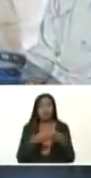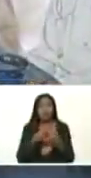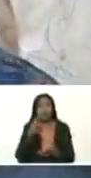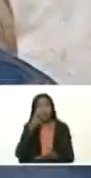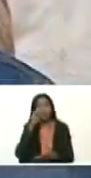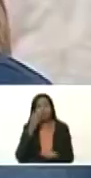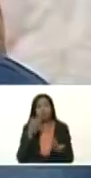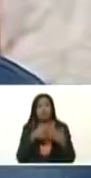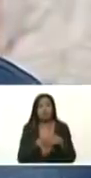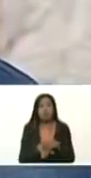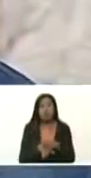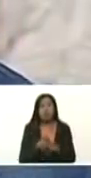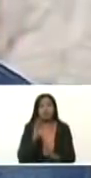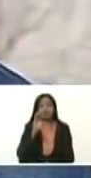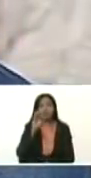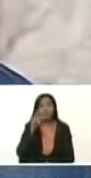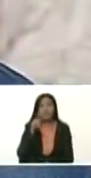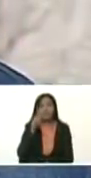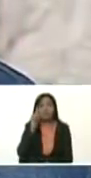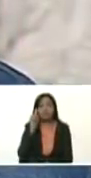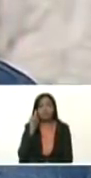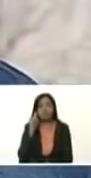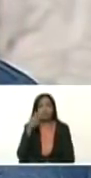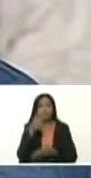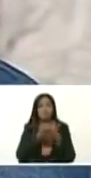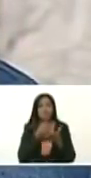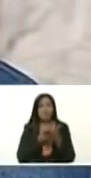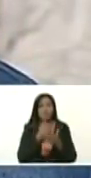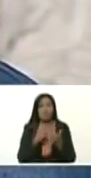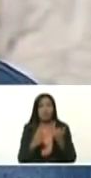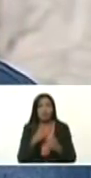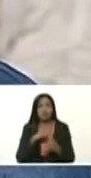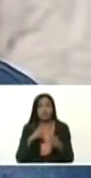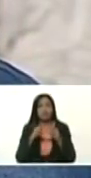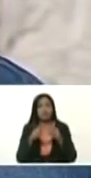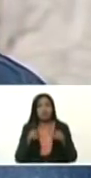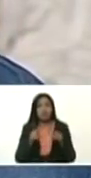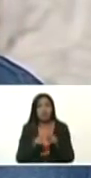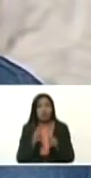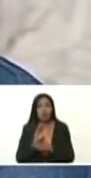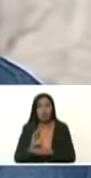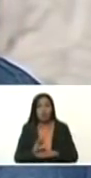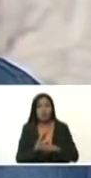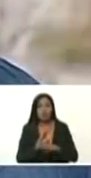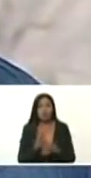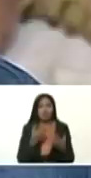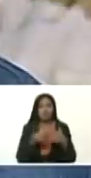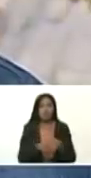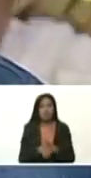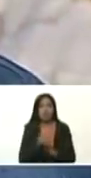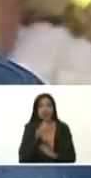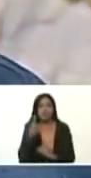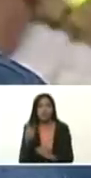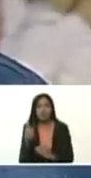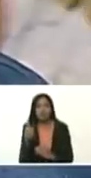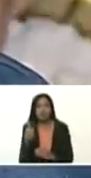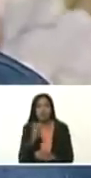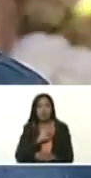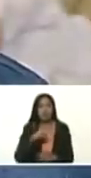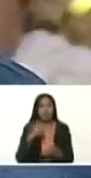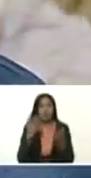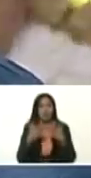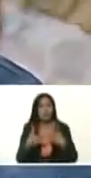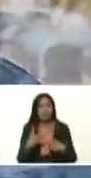seguridad integrados con los CPT. Cuerpos combatientes en el cual le dé seguimiento y resguardo a las instalaciones de cada una de nuestras empresas.